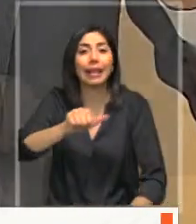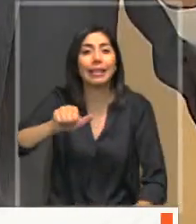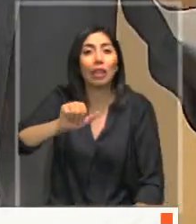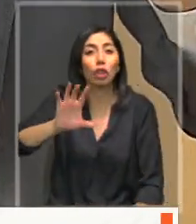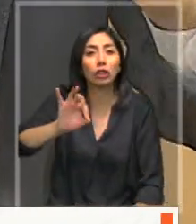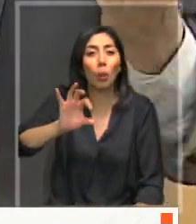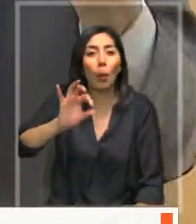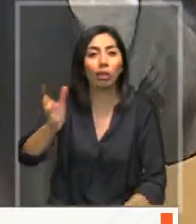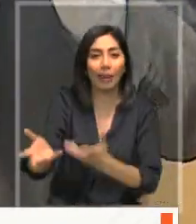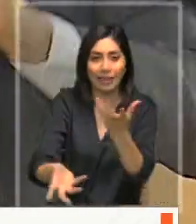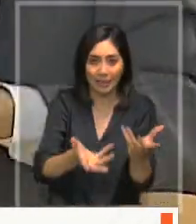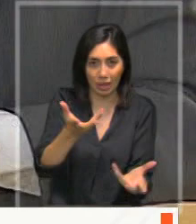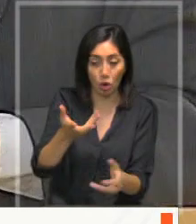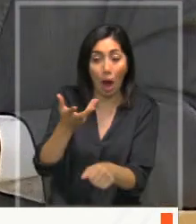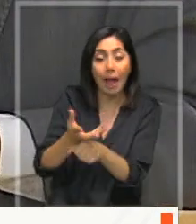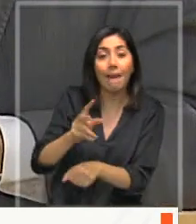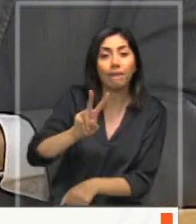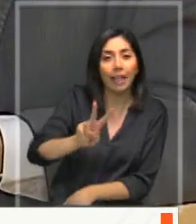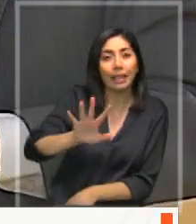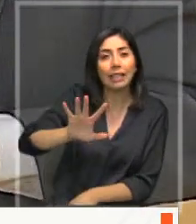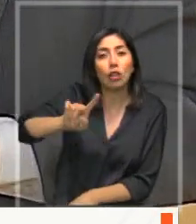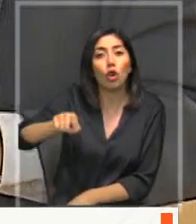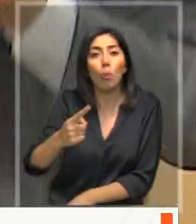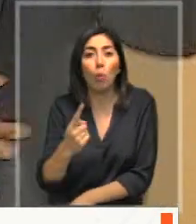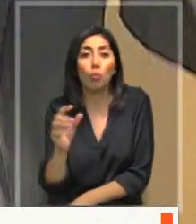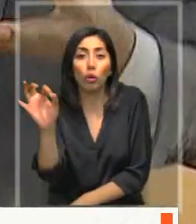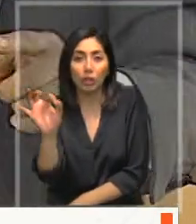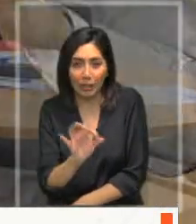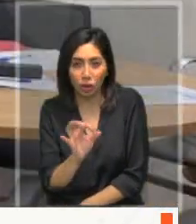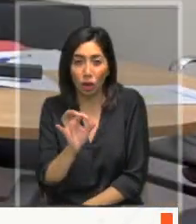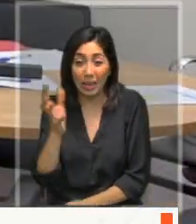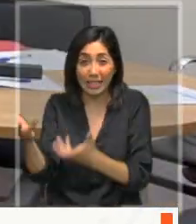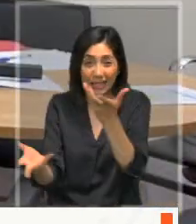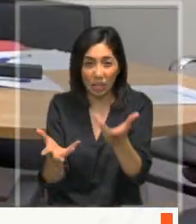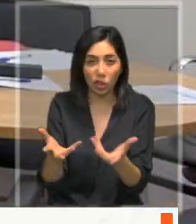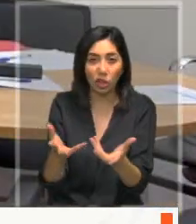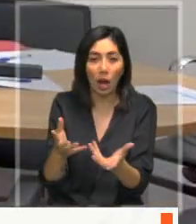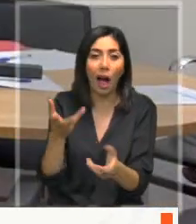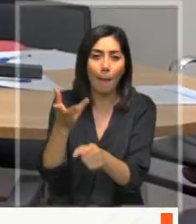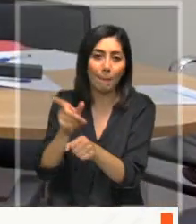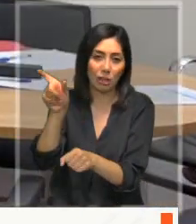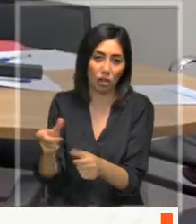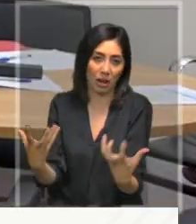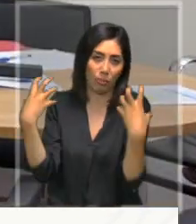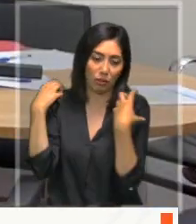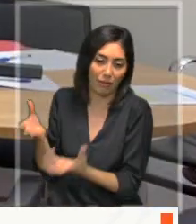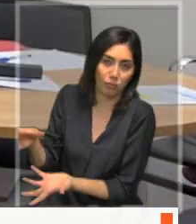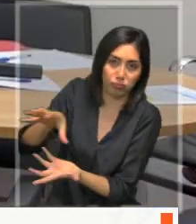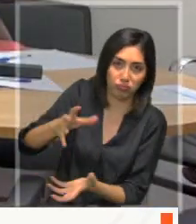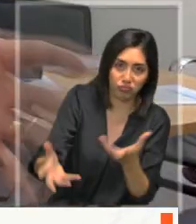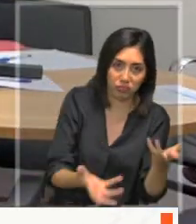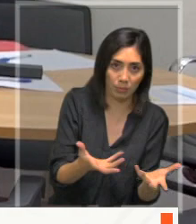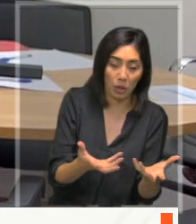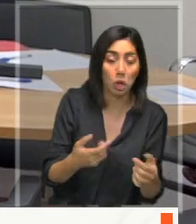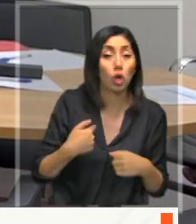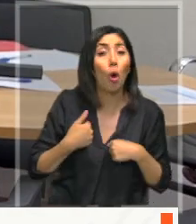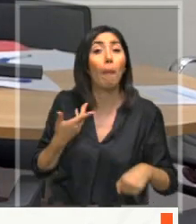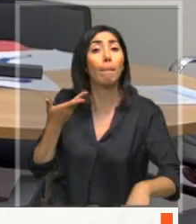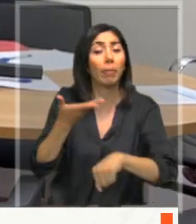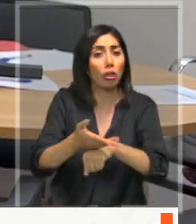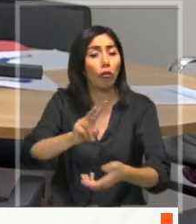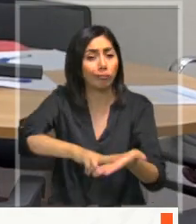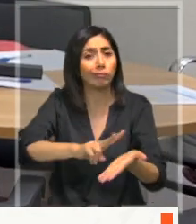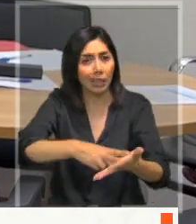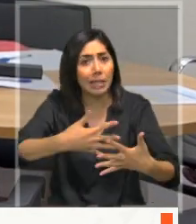650, tenemos un 25,1% de incendios intencionales. Yo lo primero que pediría es la transparencia, tanto de Corma como también